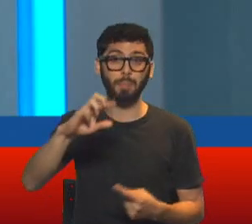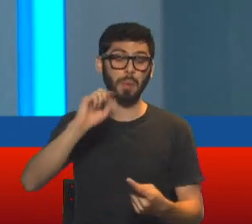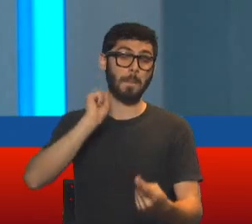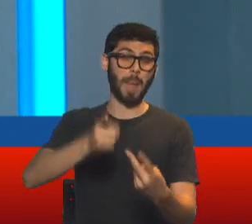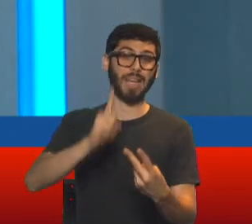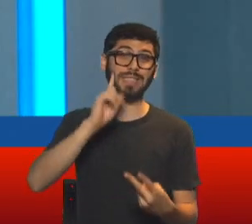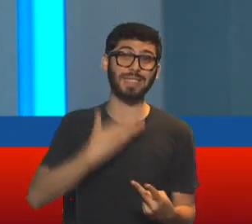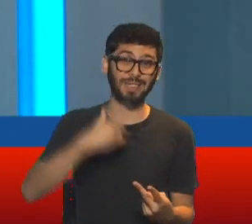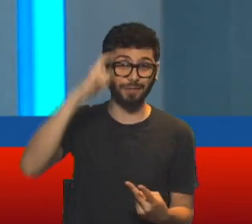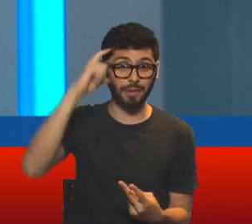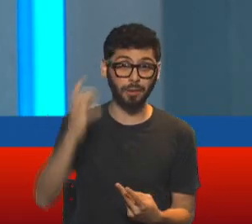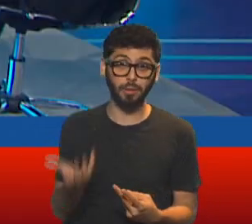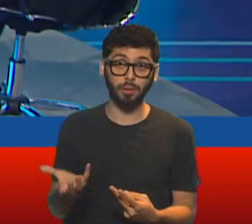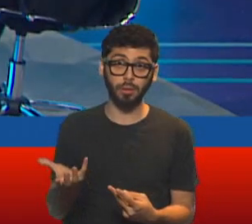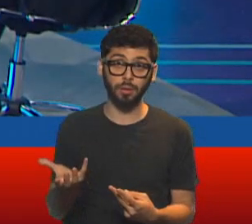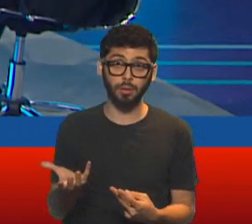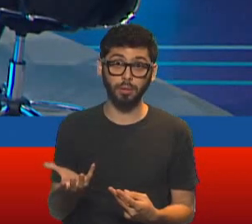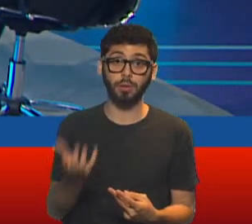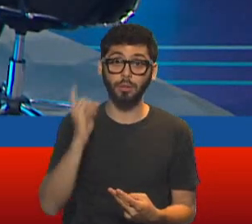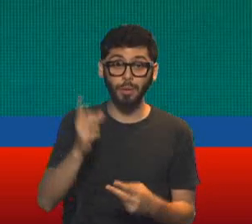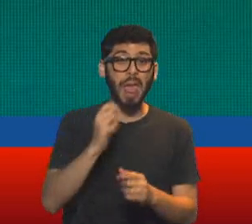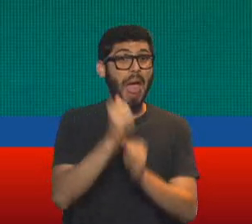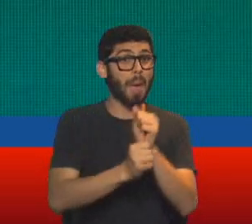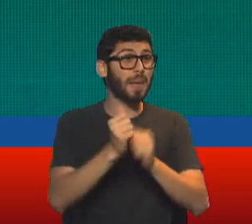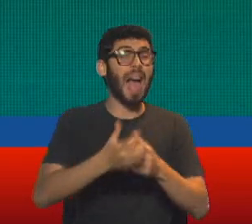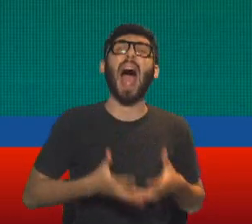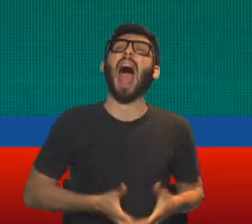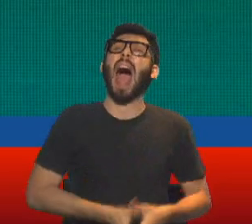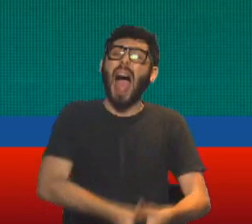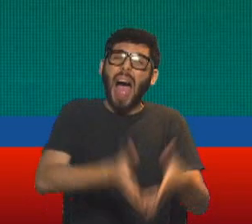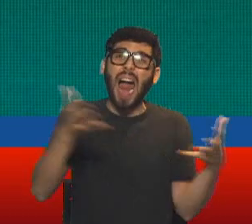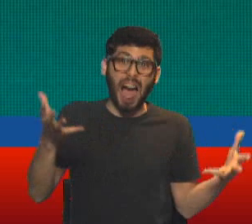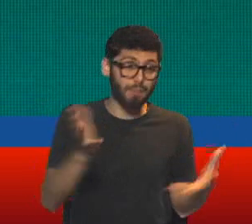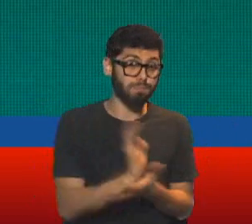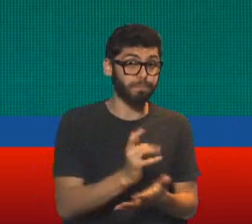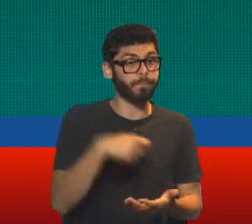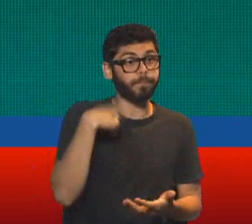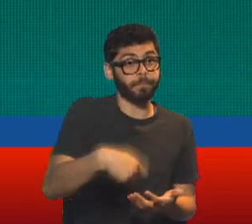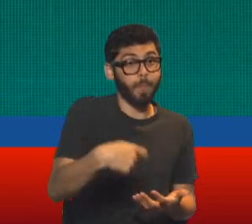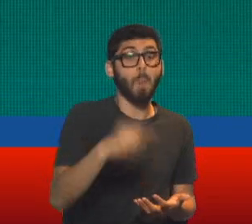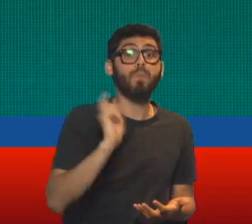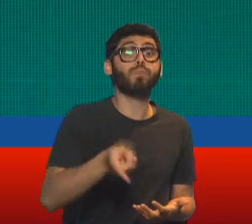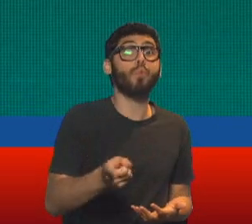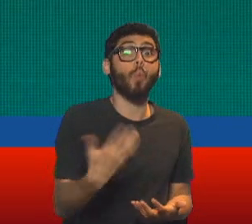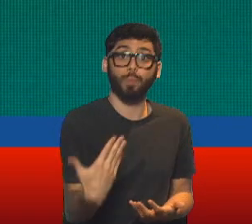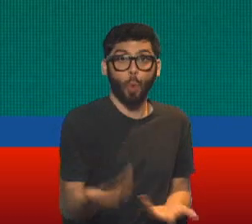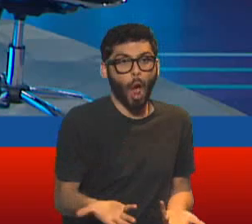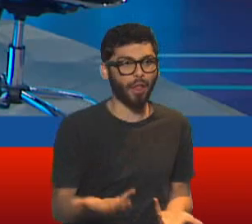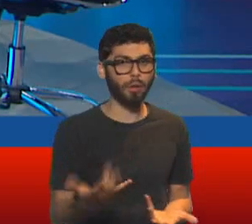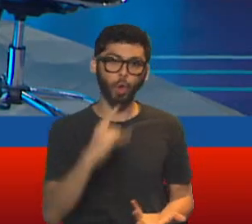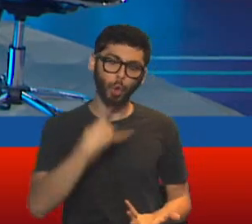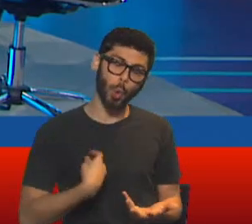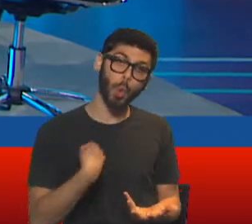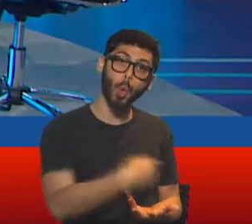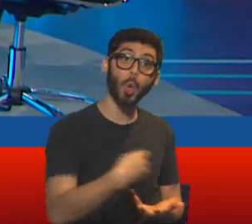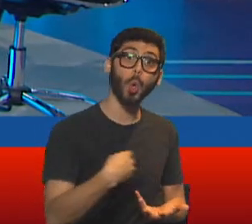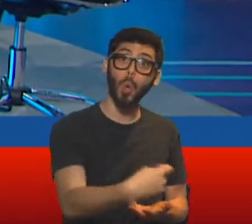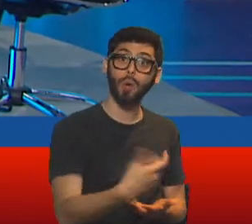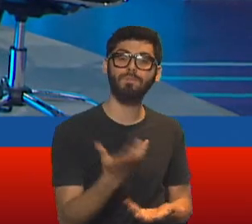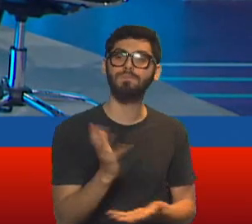peritos explican que se trabajó con el precio adecuado. Pero hay algo más grave que en eso. Esto